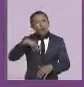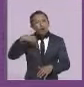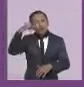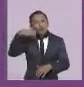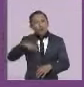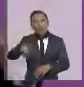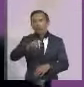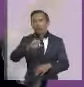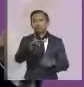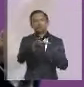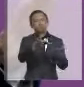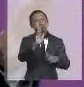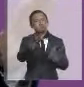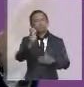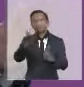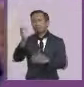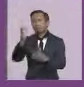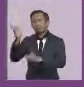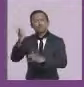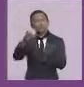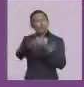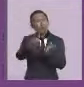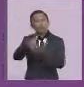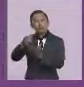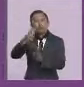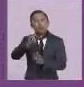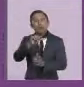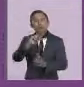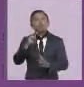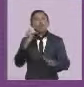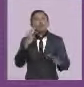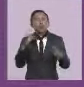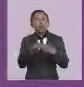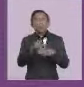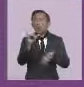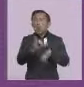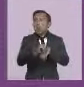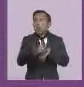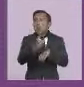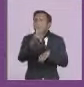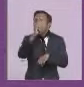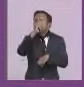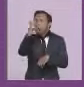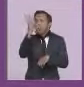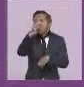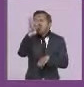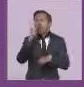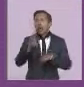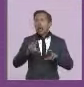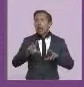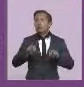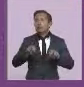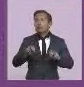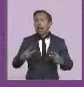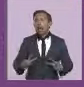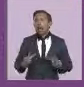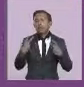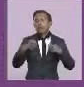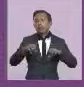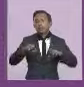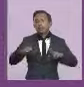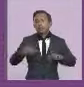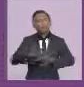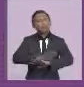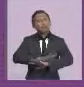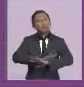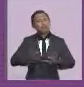que tengamos que sacar a los partidos políticos, que es el verdadero cáncer de México. Con eso, por sí solo, México será grandioso. Si